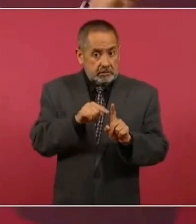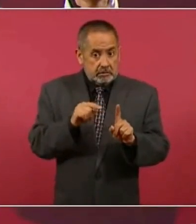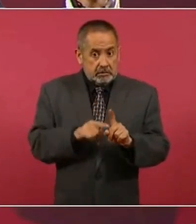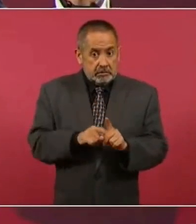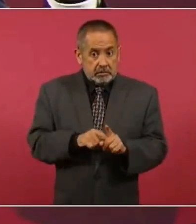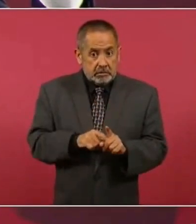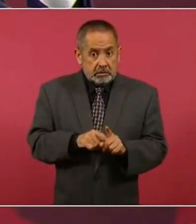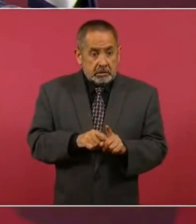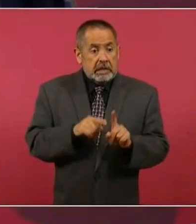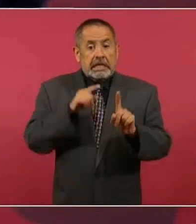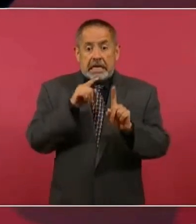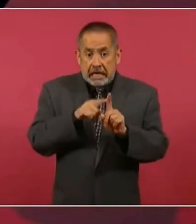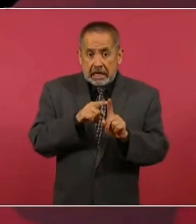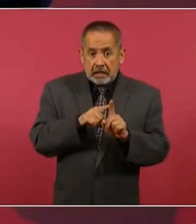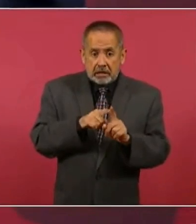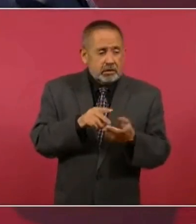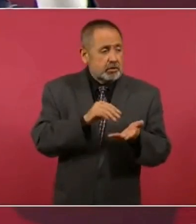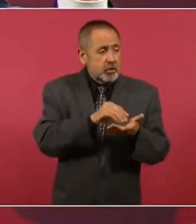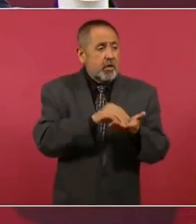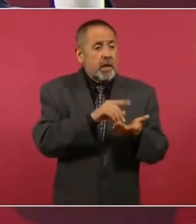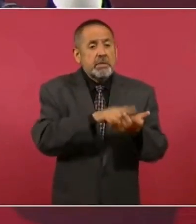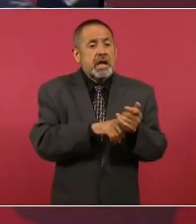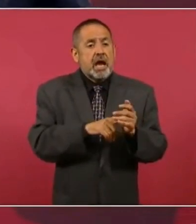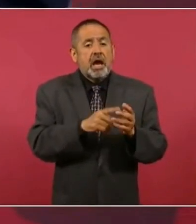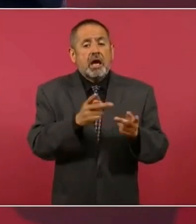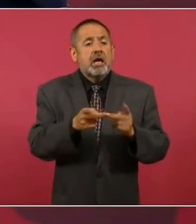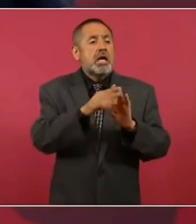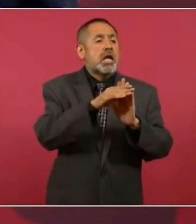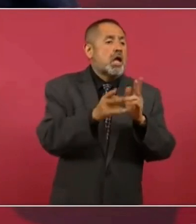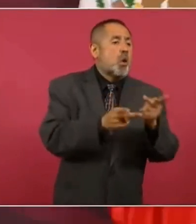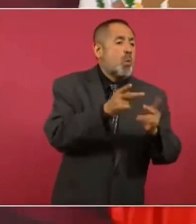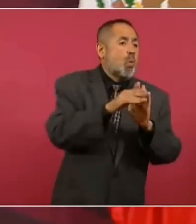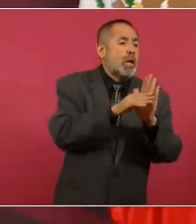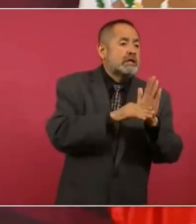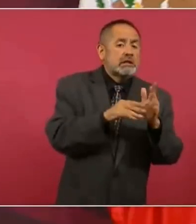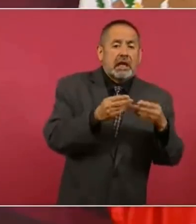le hacía las encuestas y sigue haciendo a Calderón